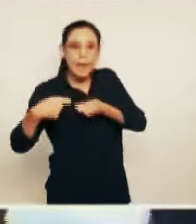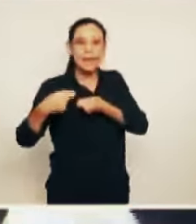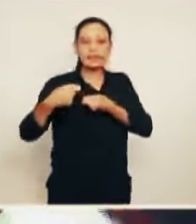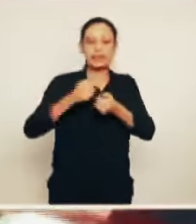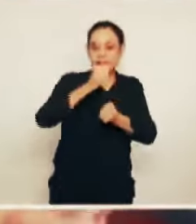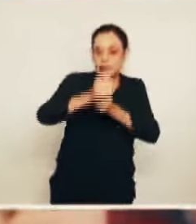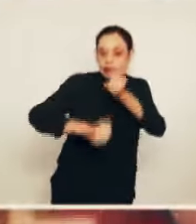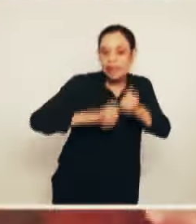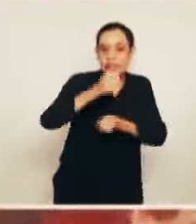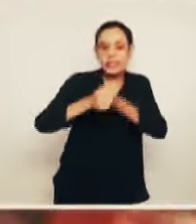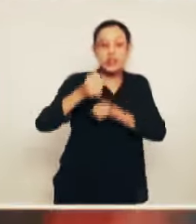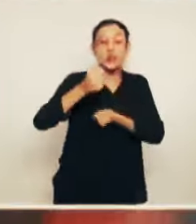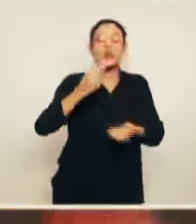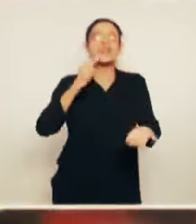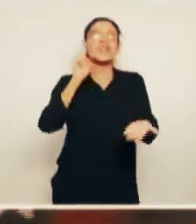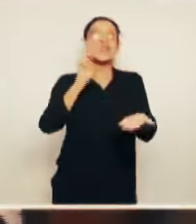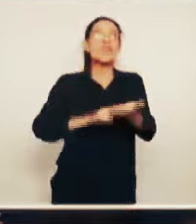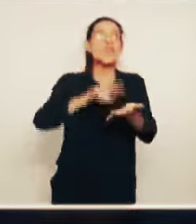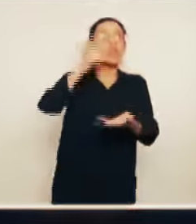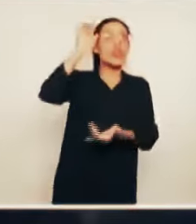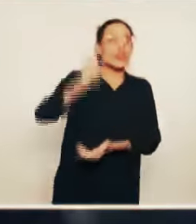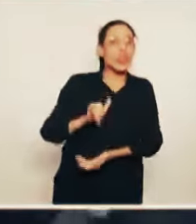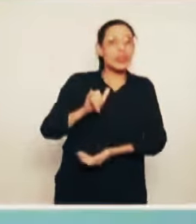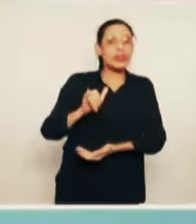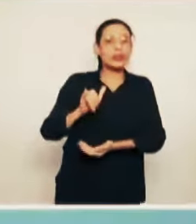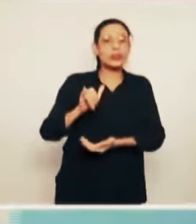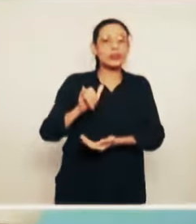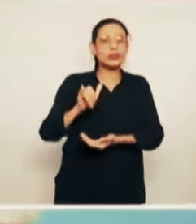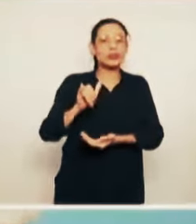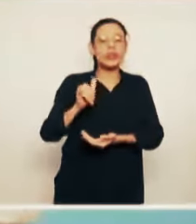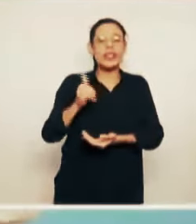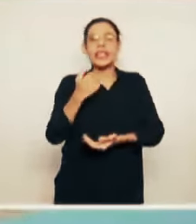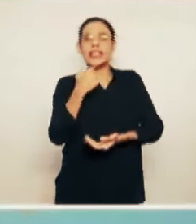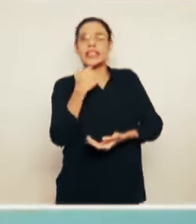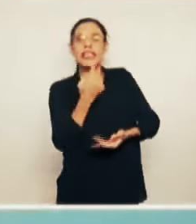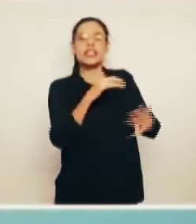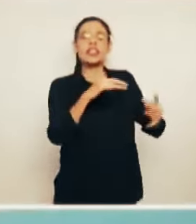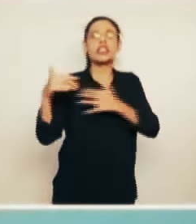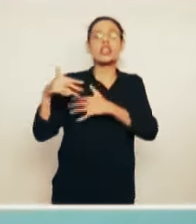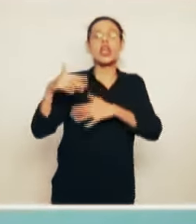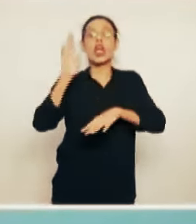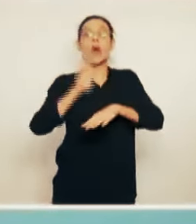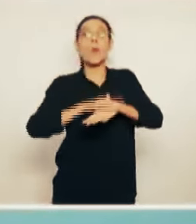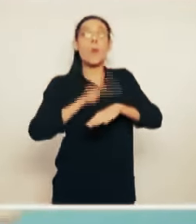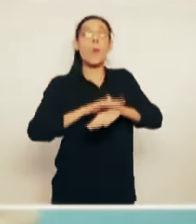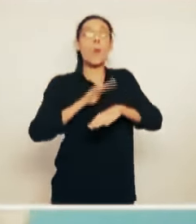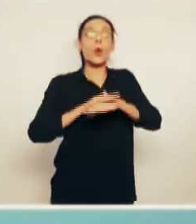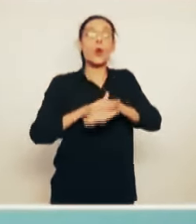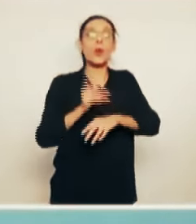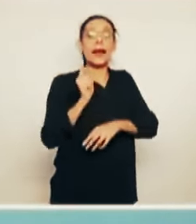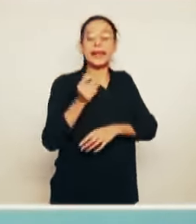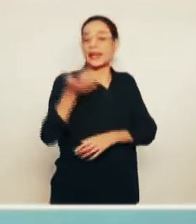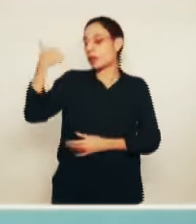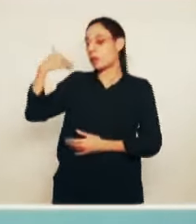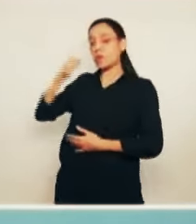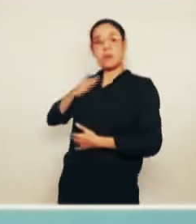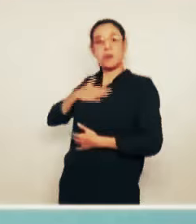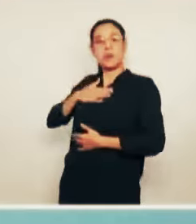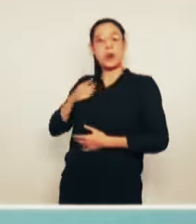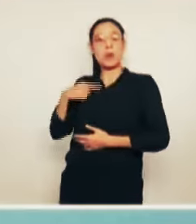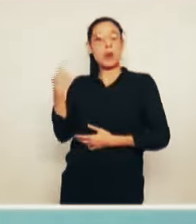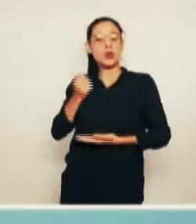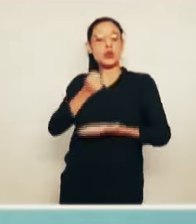industrias, son porque dimos subsidios. O sea, la política de los subsidios sería la responsable. Y lo que es peor,